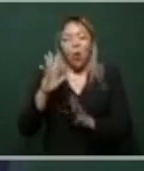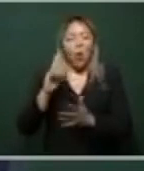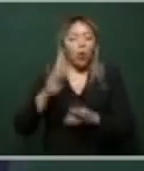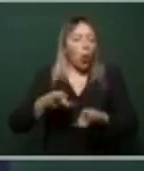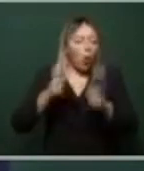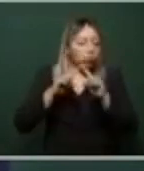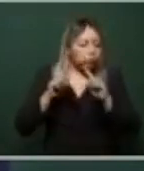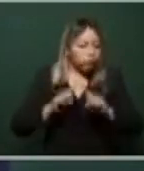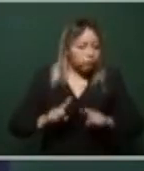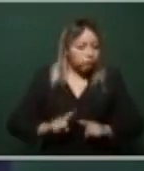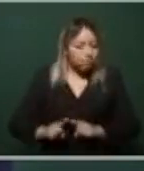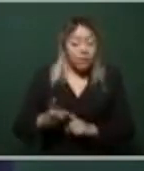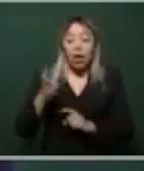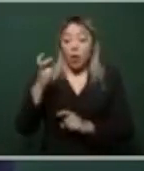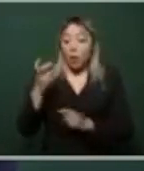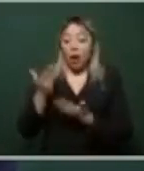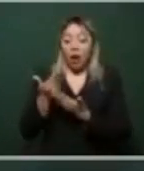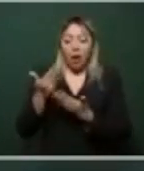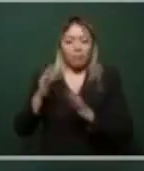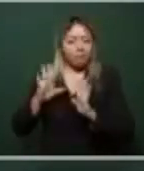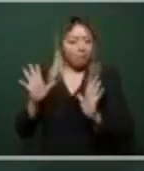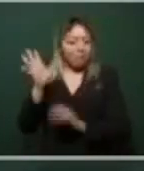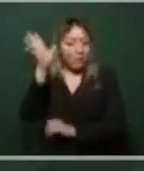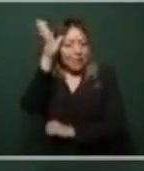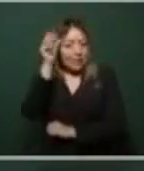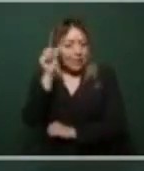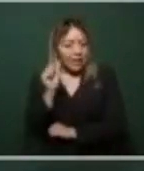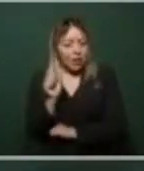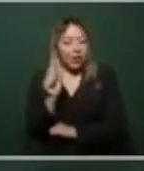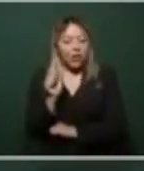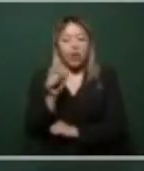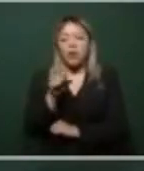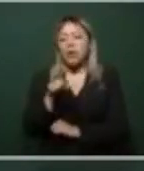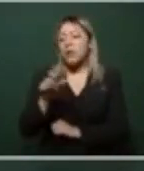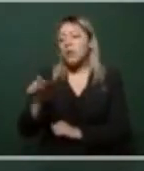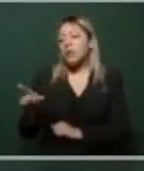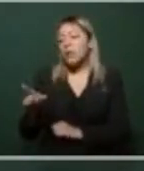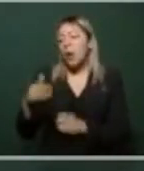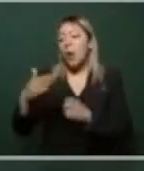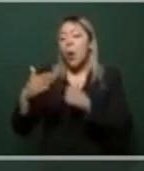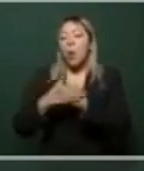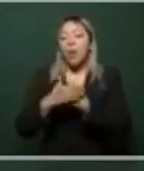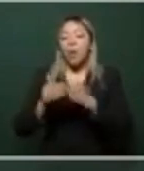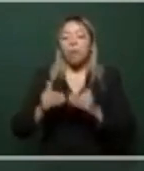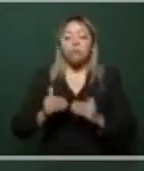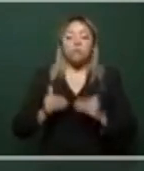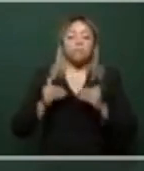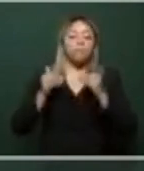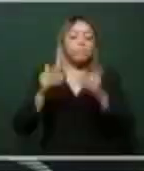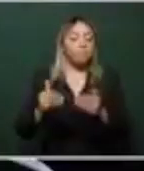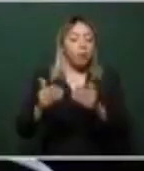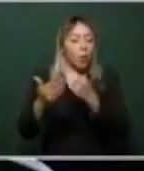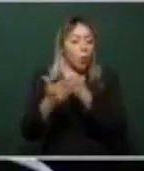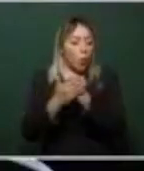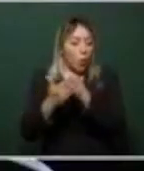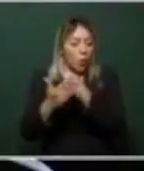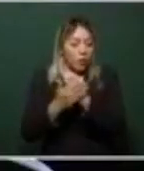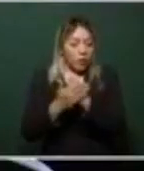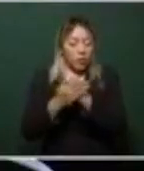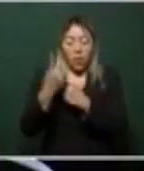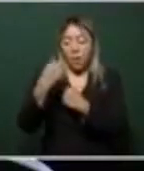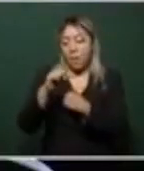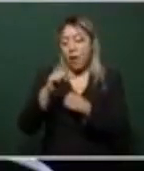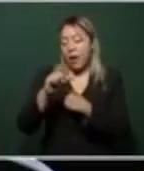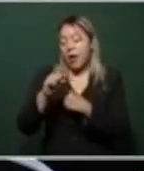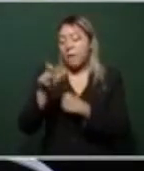Y ya llegamos al acuerdo de que en la segunda etapa de despliegue